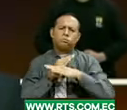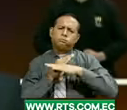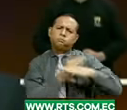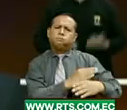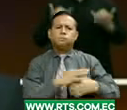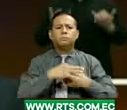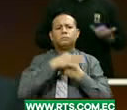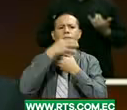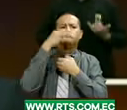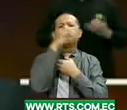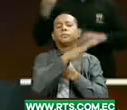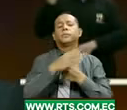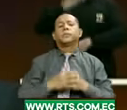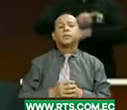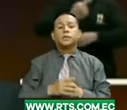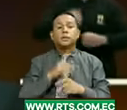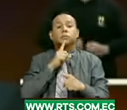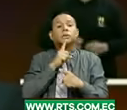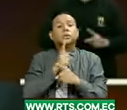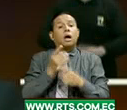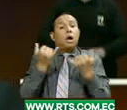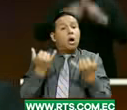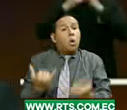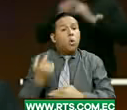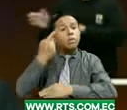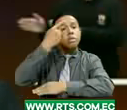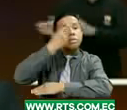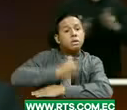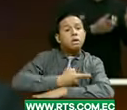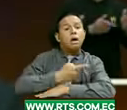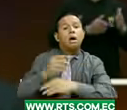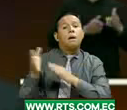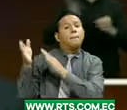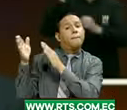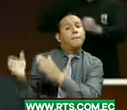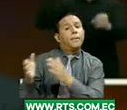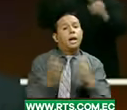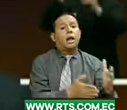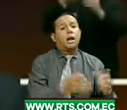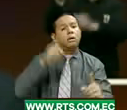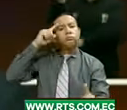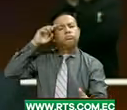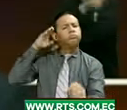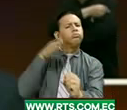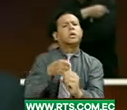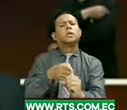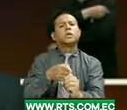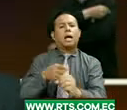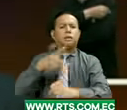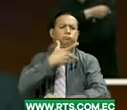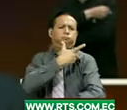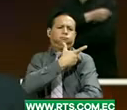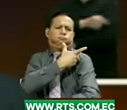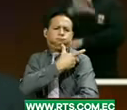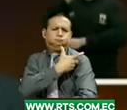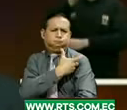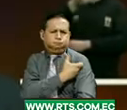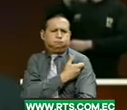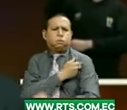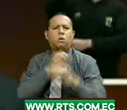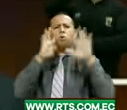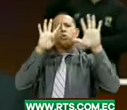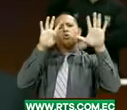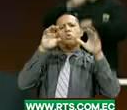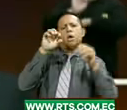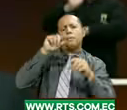mismo entra en vigor el plan que tendrá como objetivo la vacunación de 9 millones de